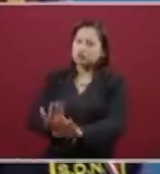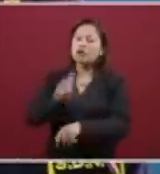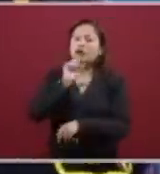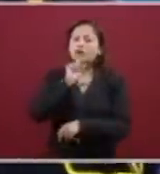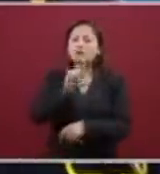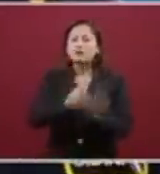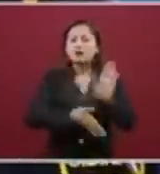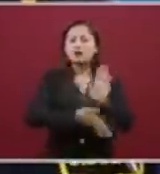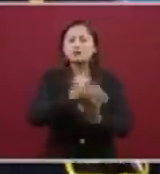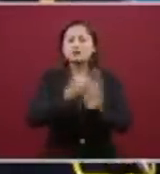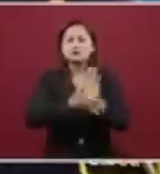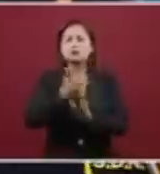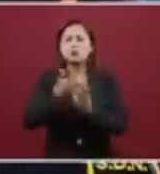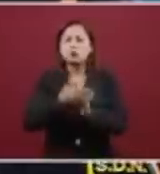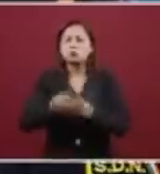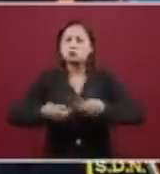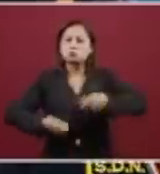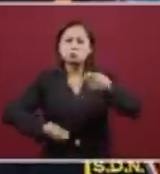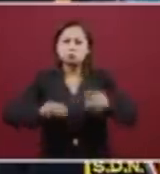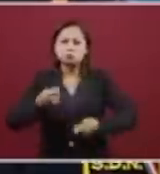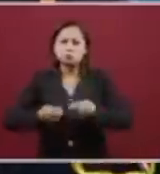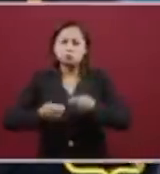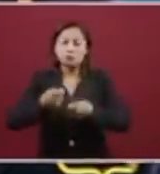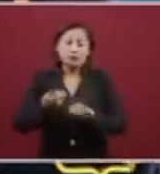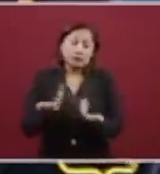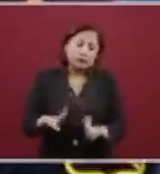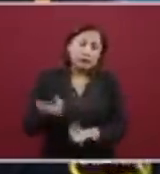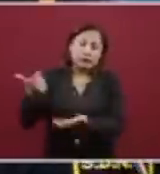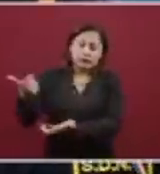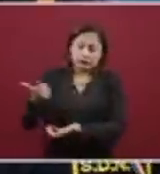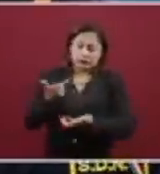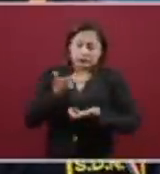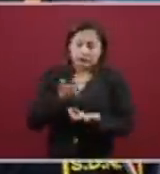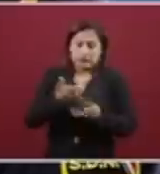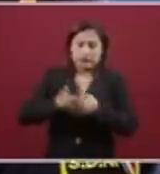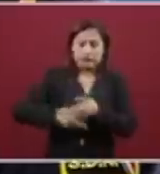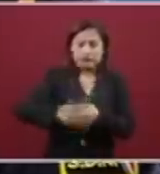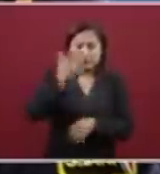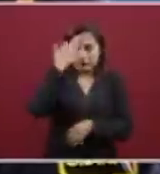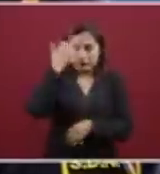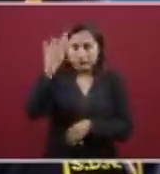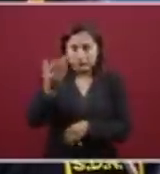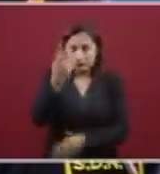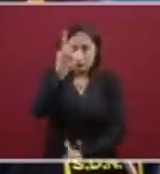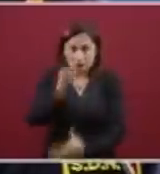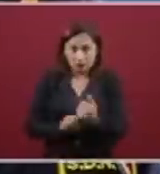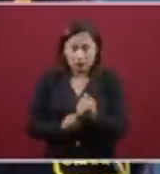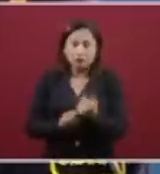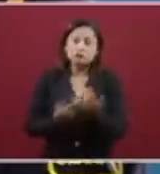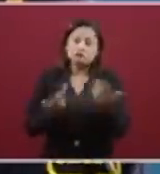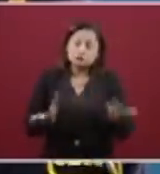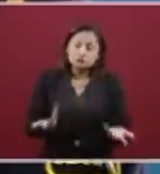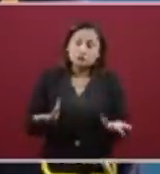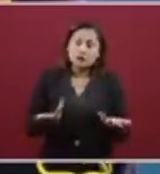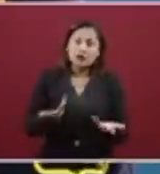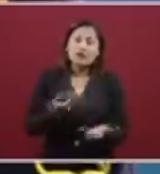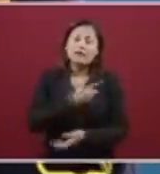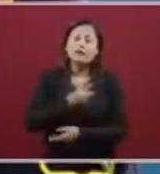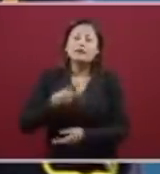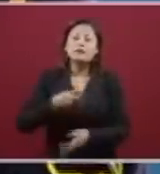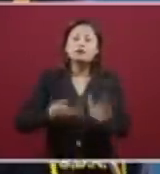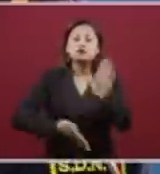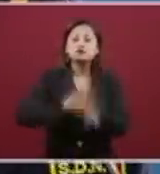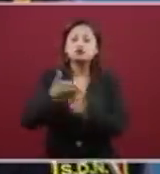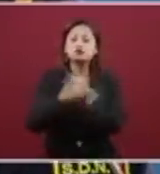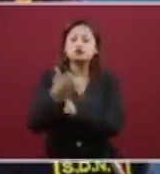por el presupuesto asignado que tenemos y el tiempo establecido para ejecutarlo nos obligan a un diseño de construcción eficiente